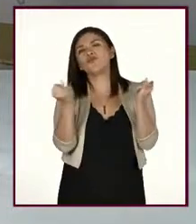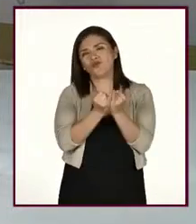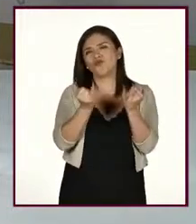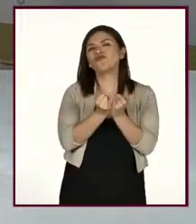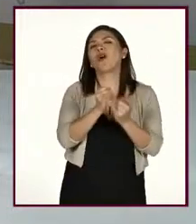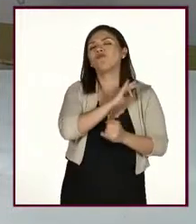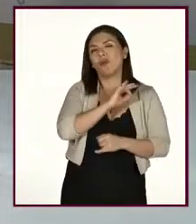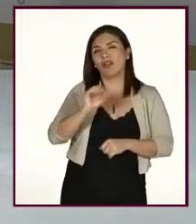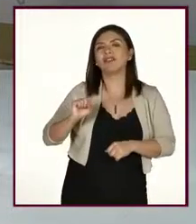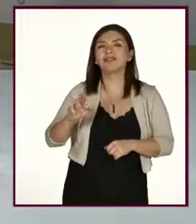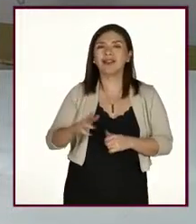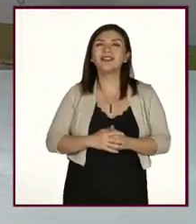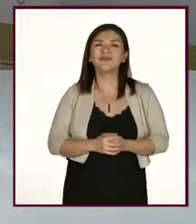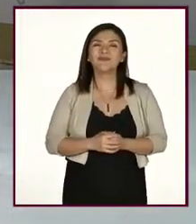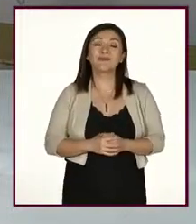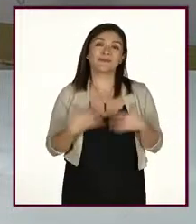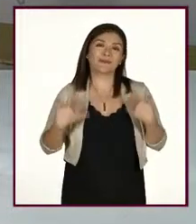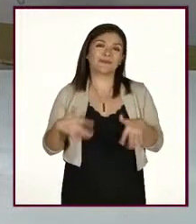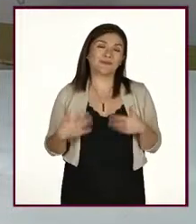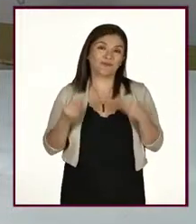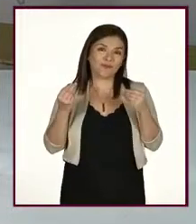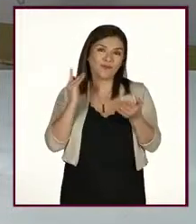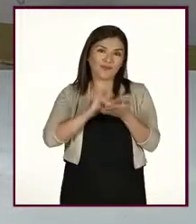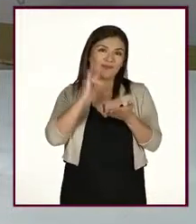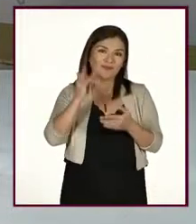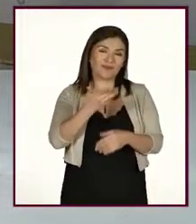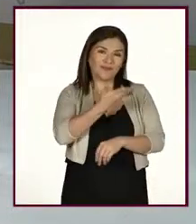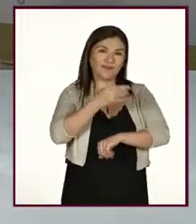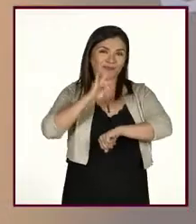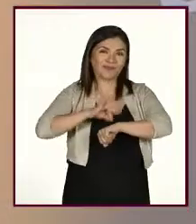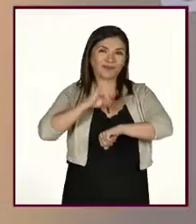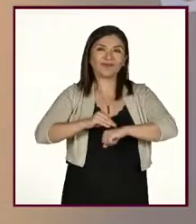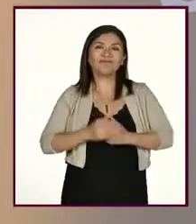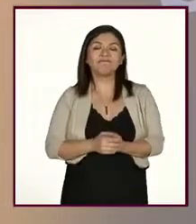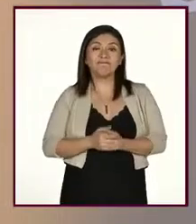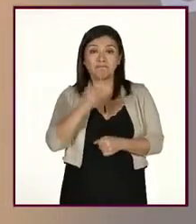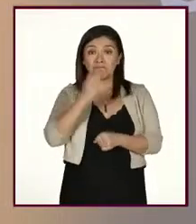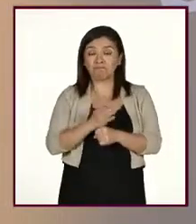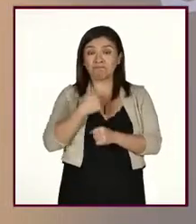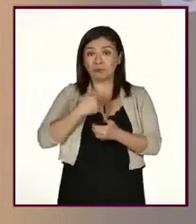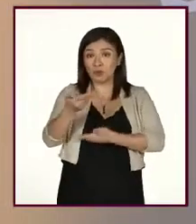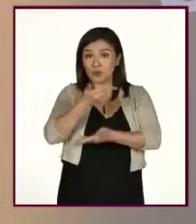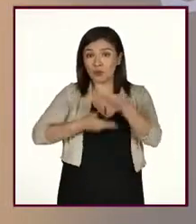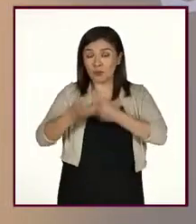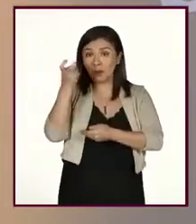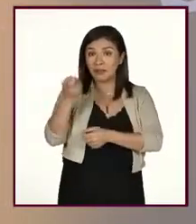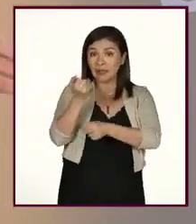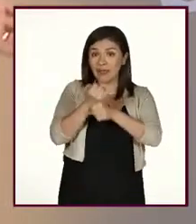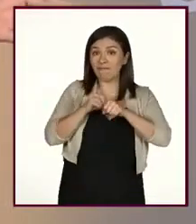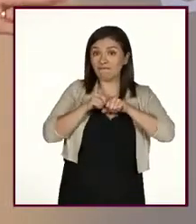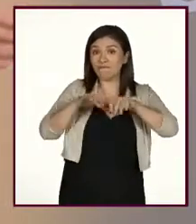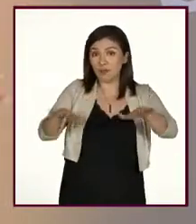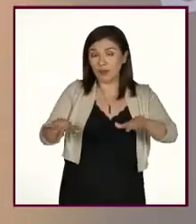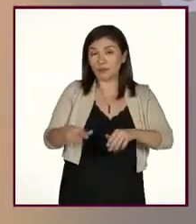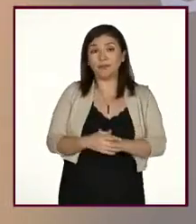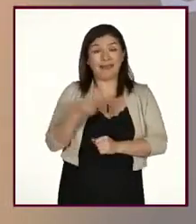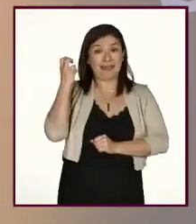en los hijos. Muchísimas gracias, doctor. Bueno, quiero compartirles esta información,